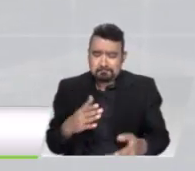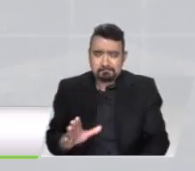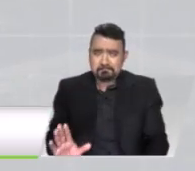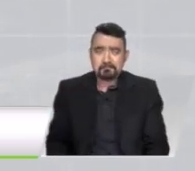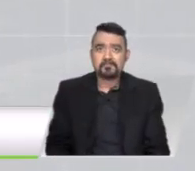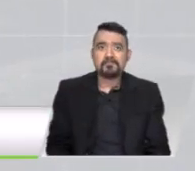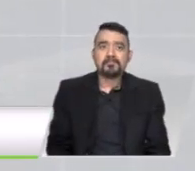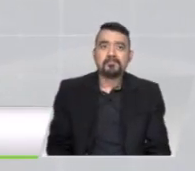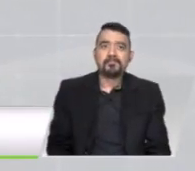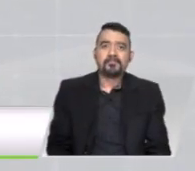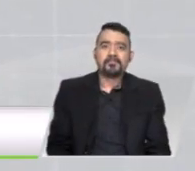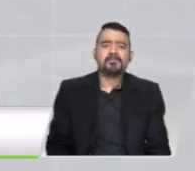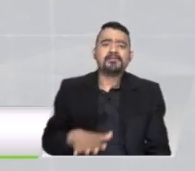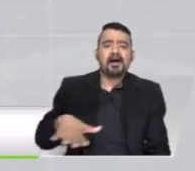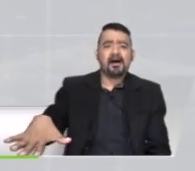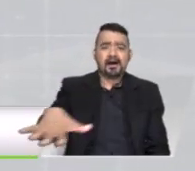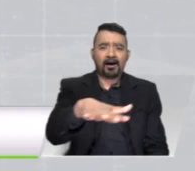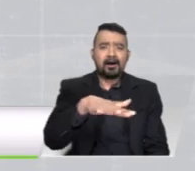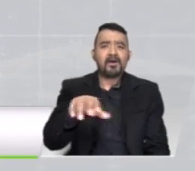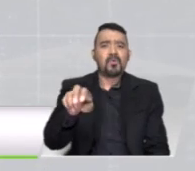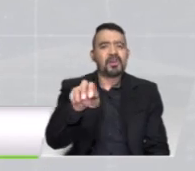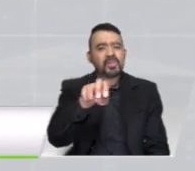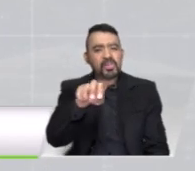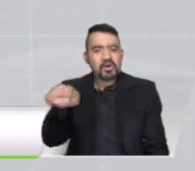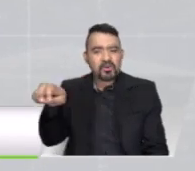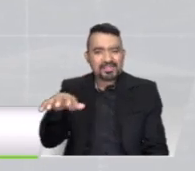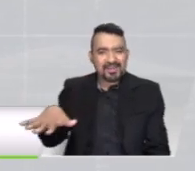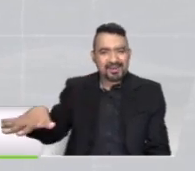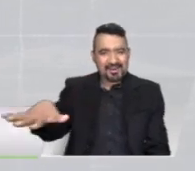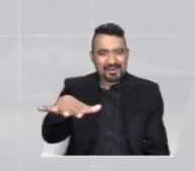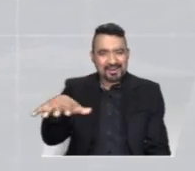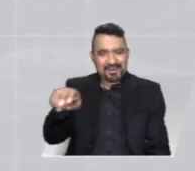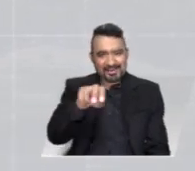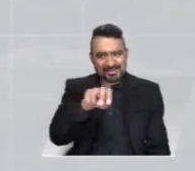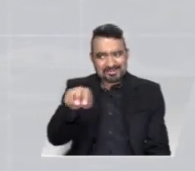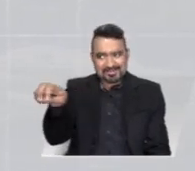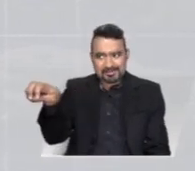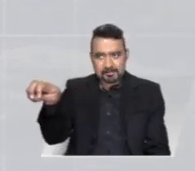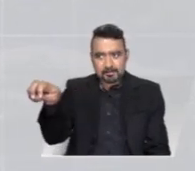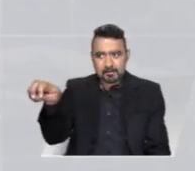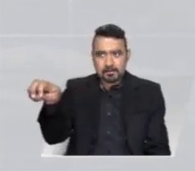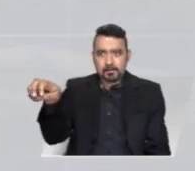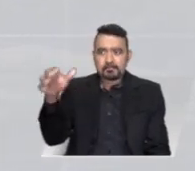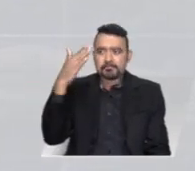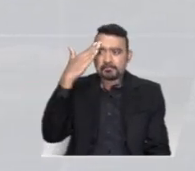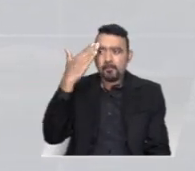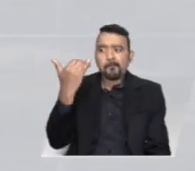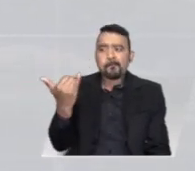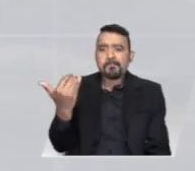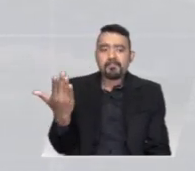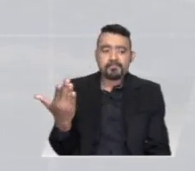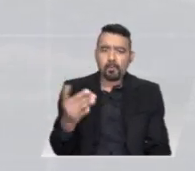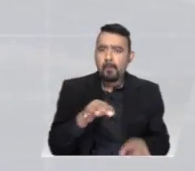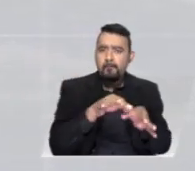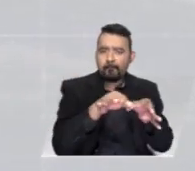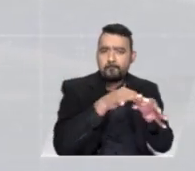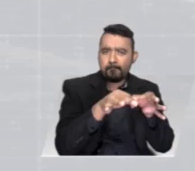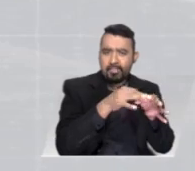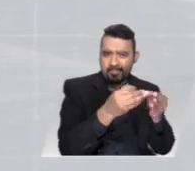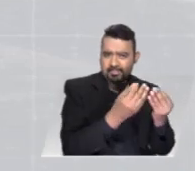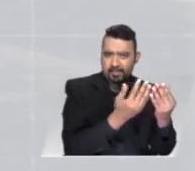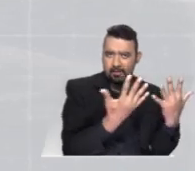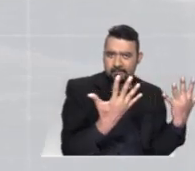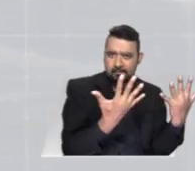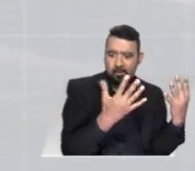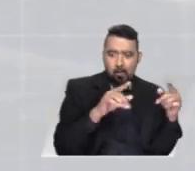norte, norte es de Bello hacia acá, no obstante la cercanía con el área metropolitana, con el Valle del